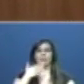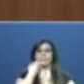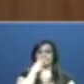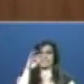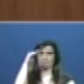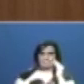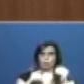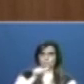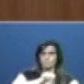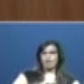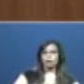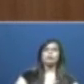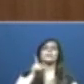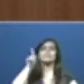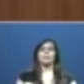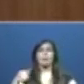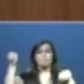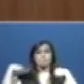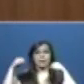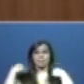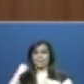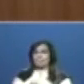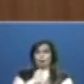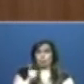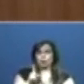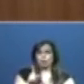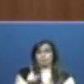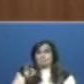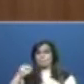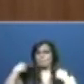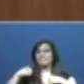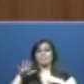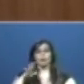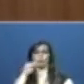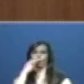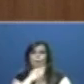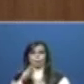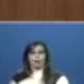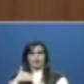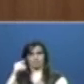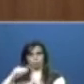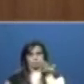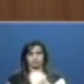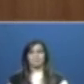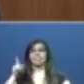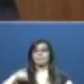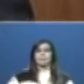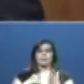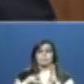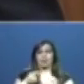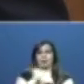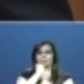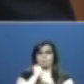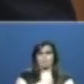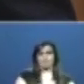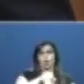prácticas no laborales con compromiso de contratación y especialmente el plan de empleo local que supone